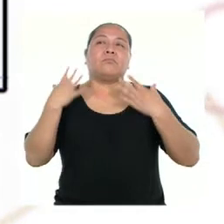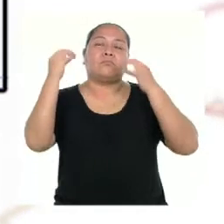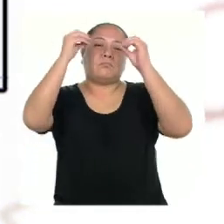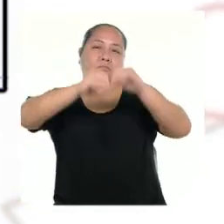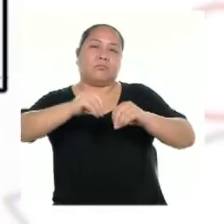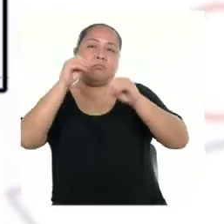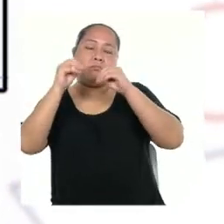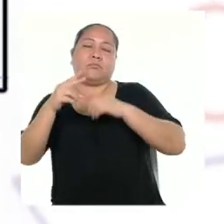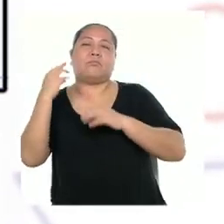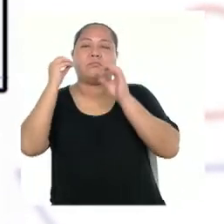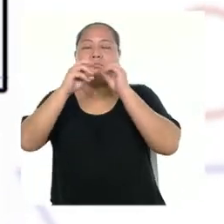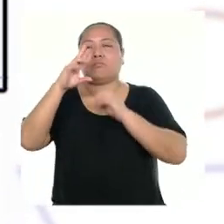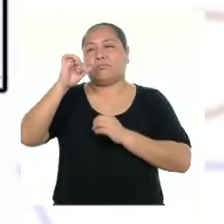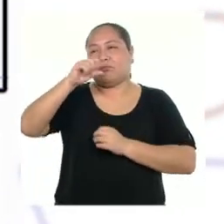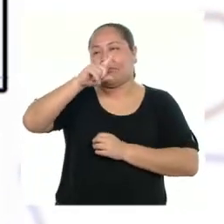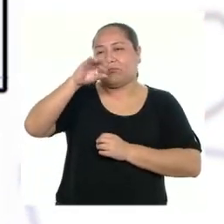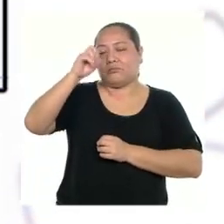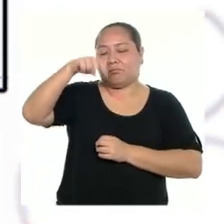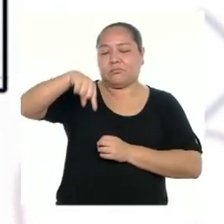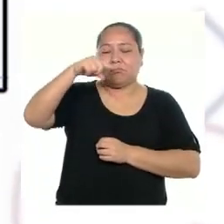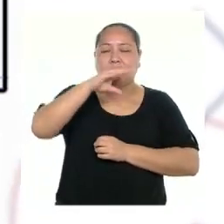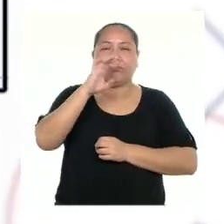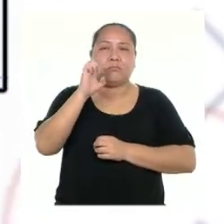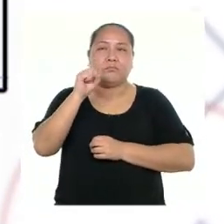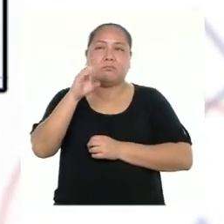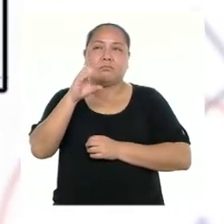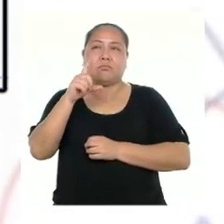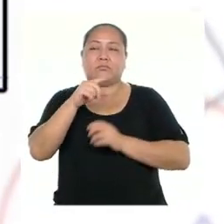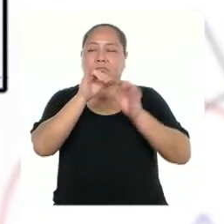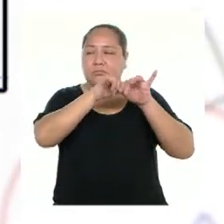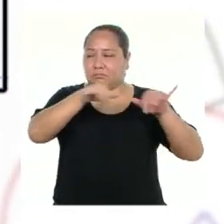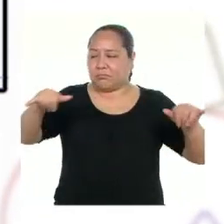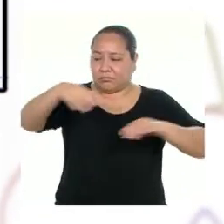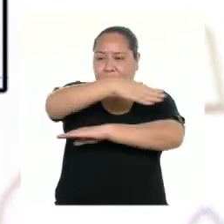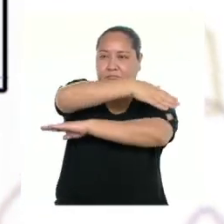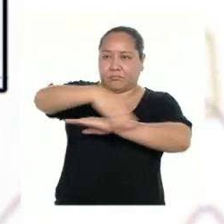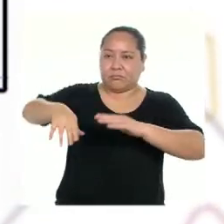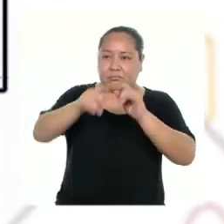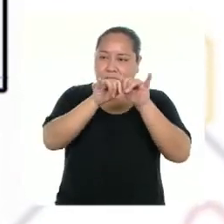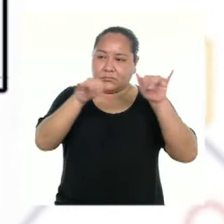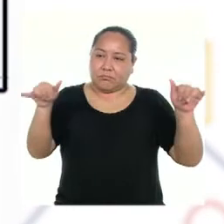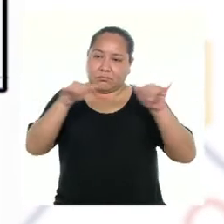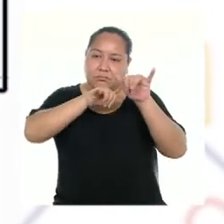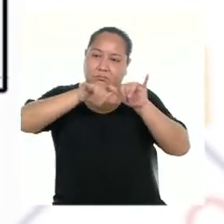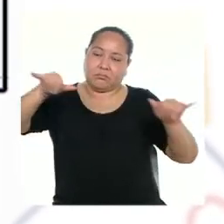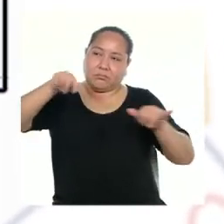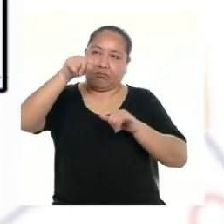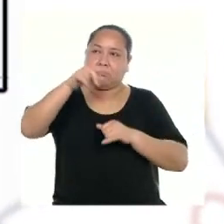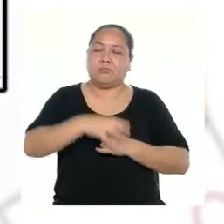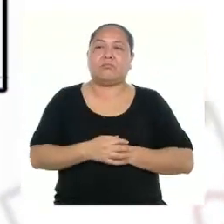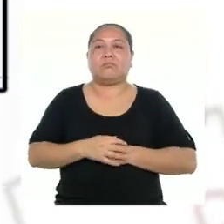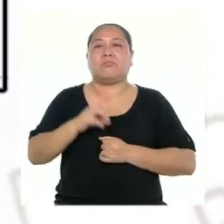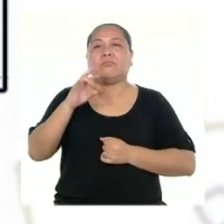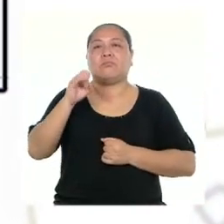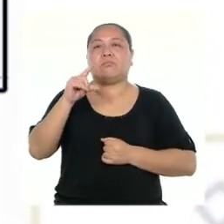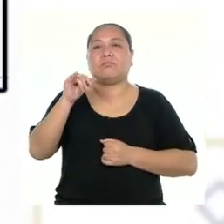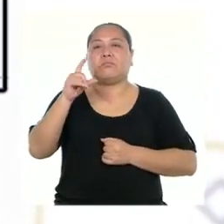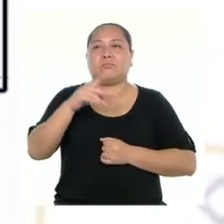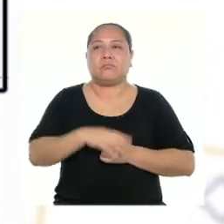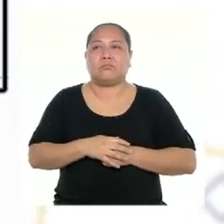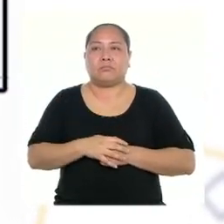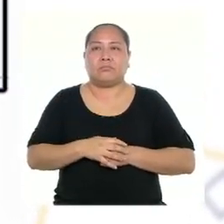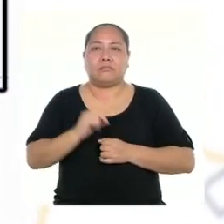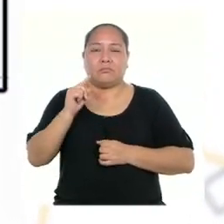formar la razón de la escala, la medida del mapa dada por lo que miden esos segmentos de la regla